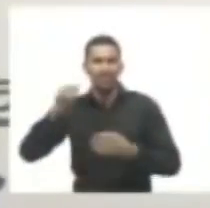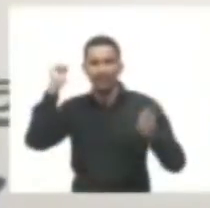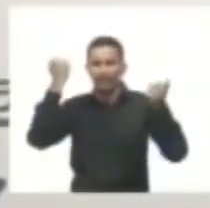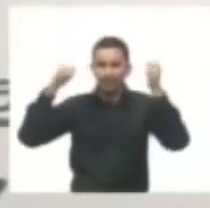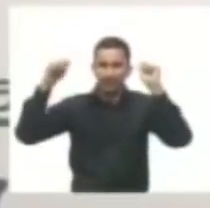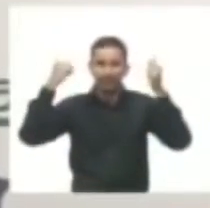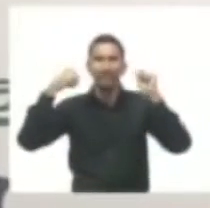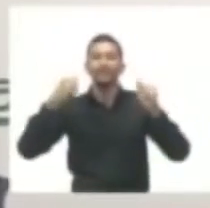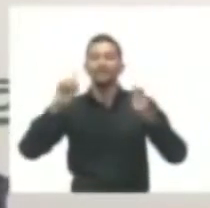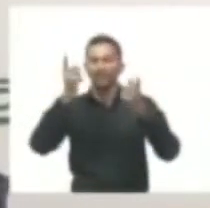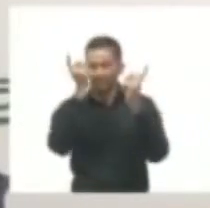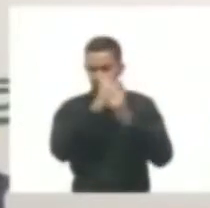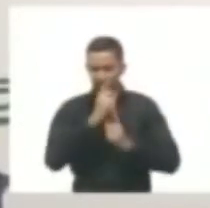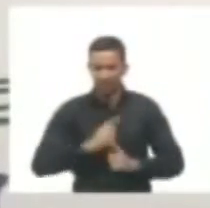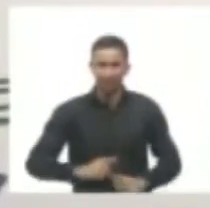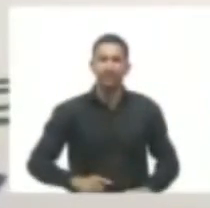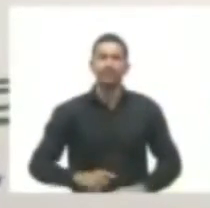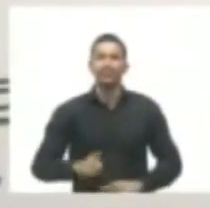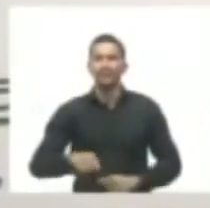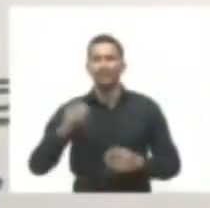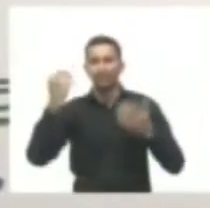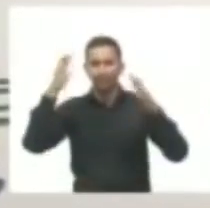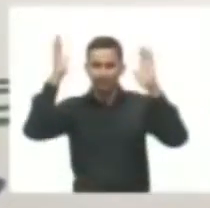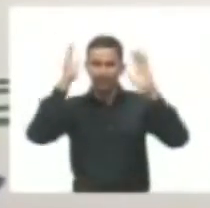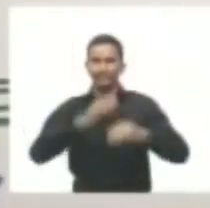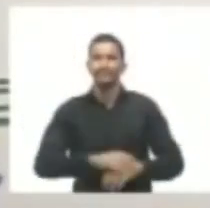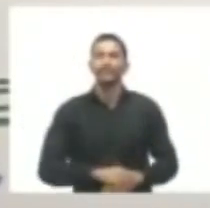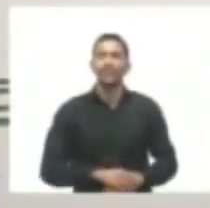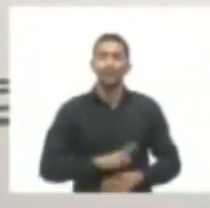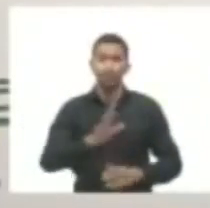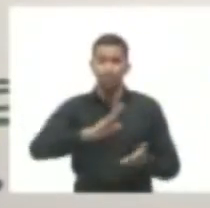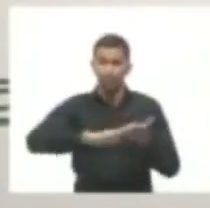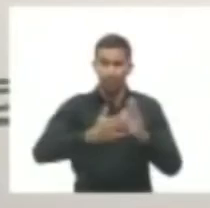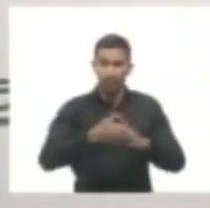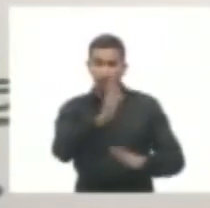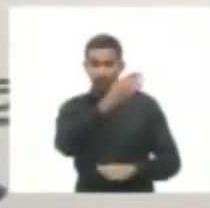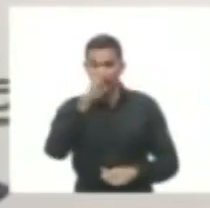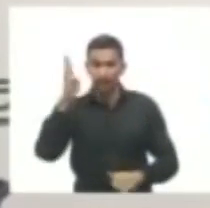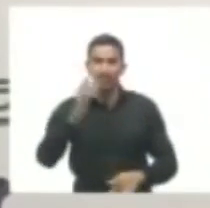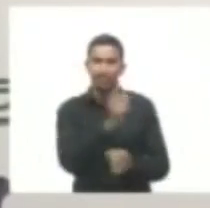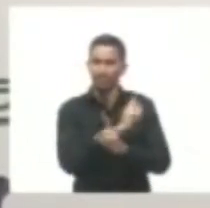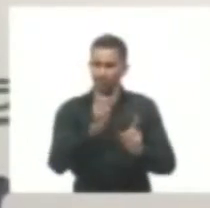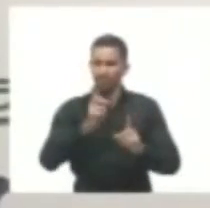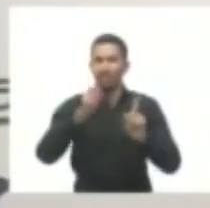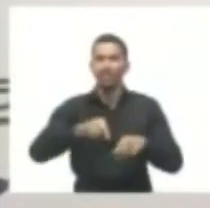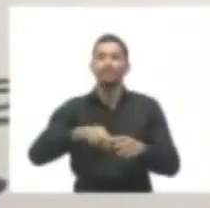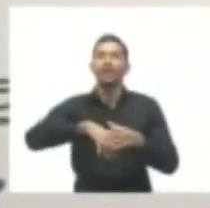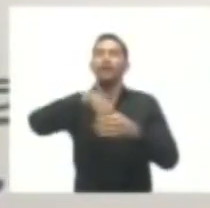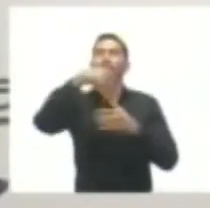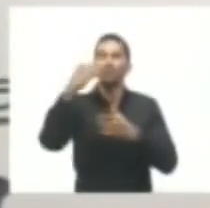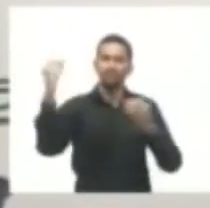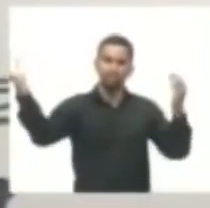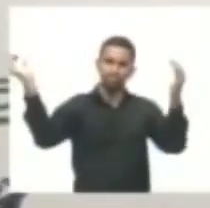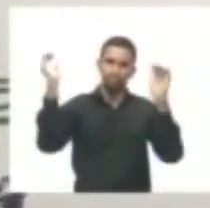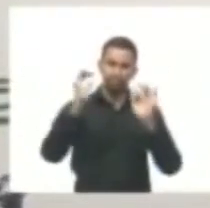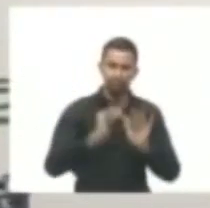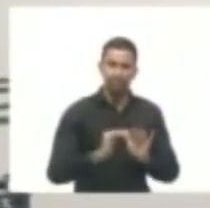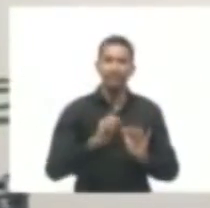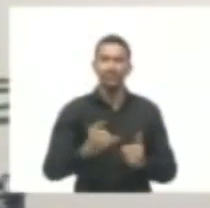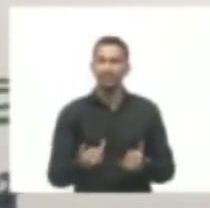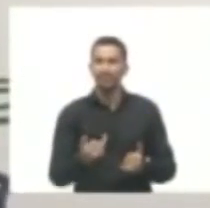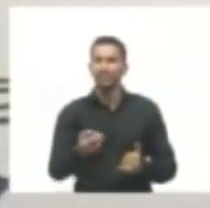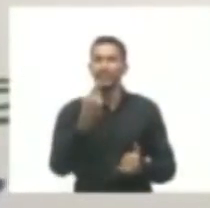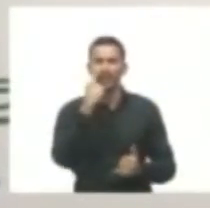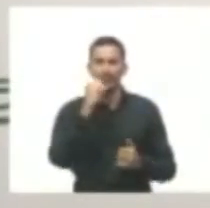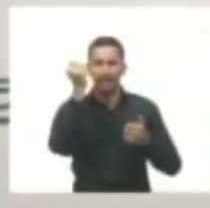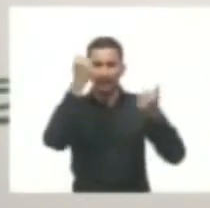evento dirigido a toda la comunidad, no solamente de Barranquilla, sino los que nos visitan de fuera, para vivir el carnaval en